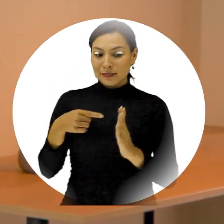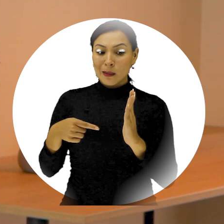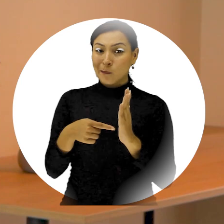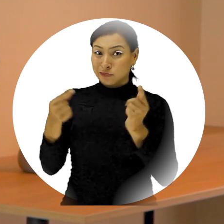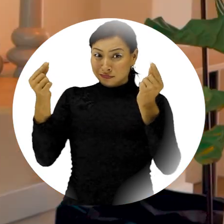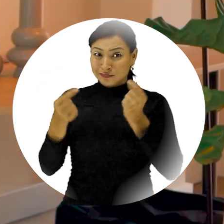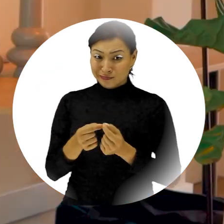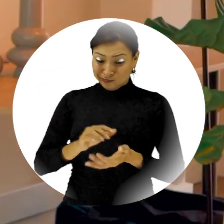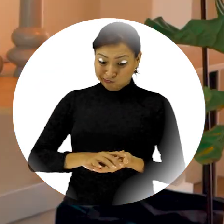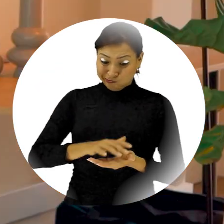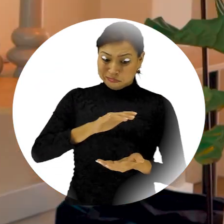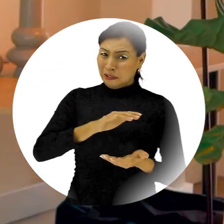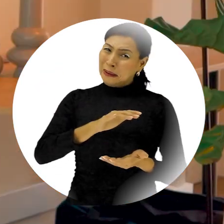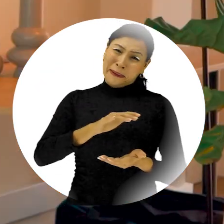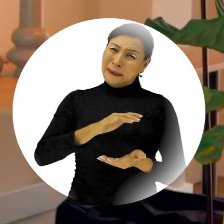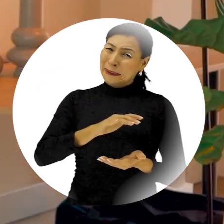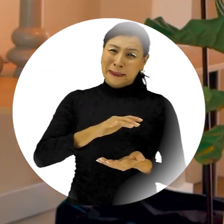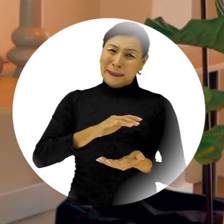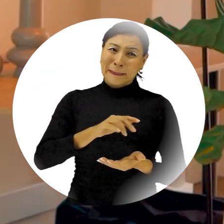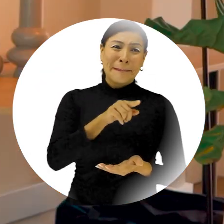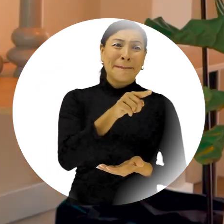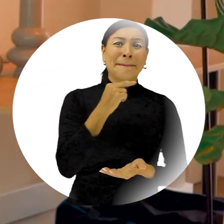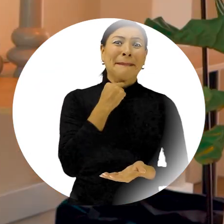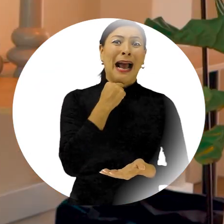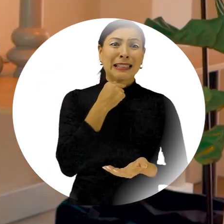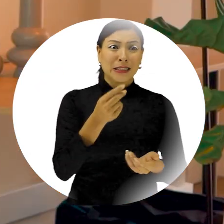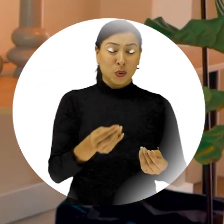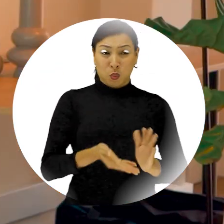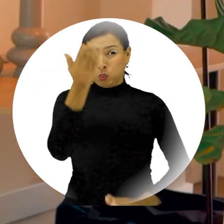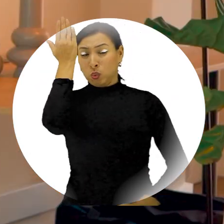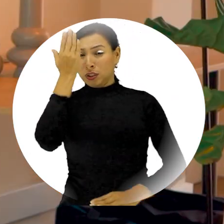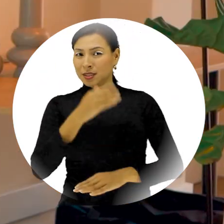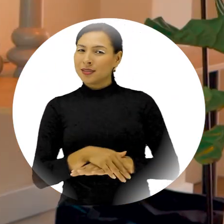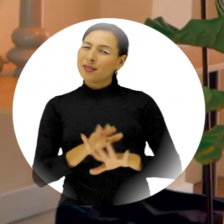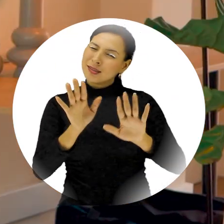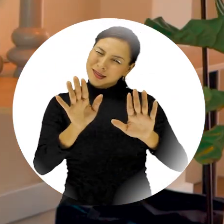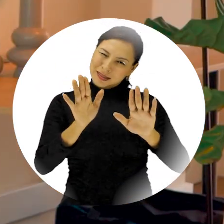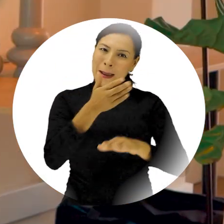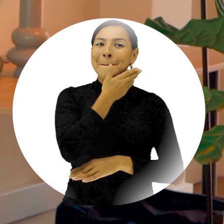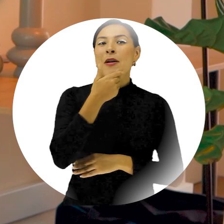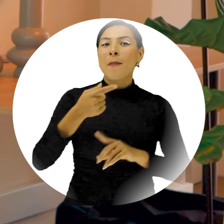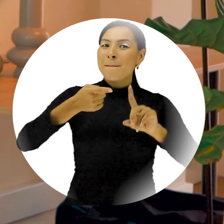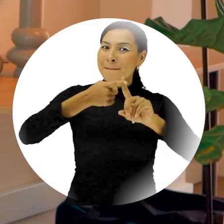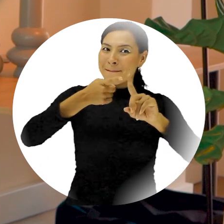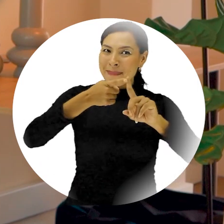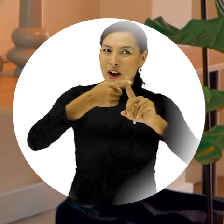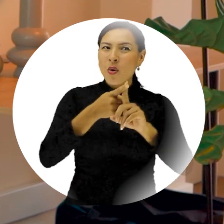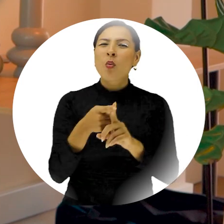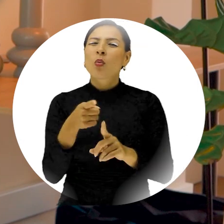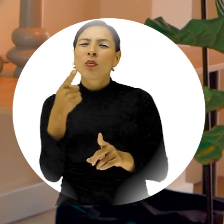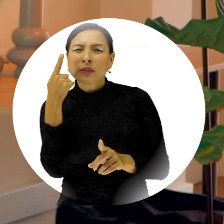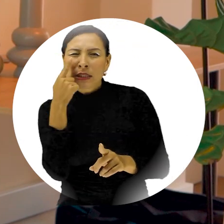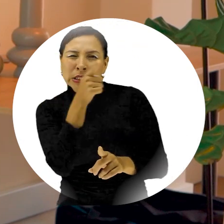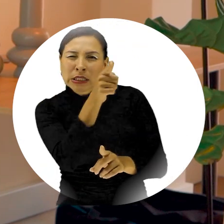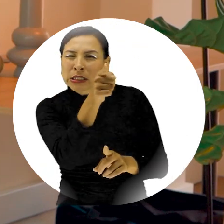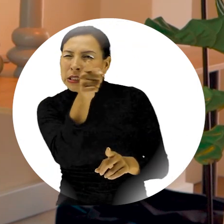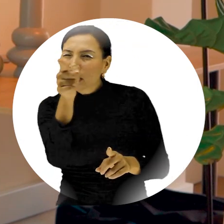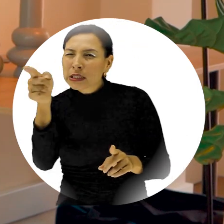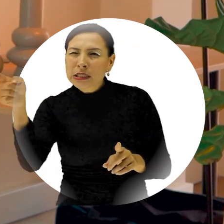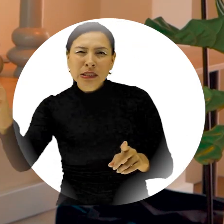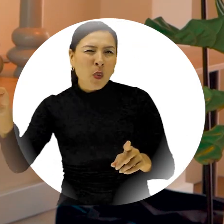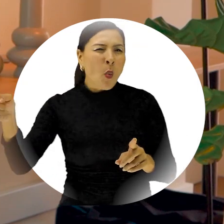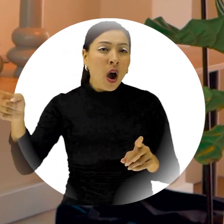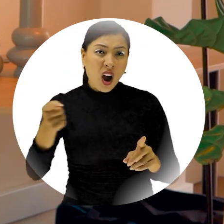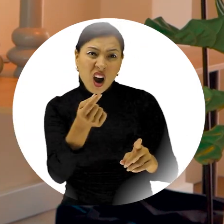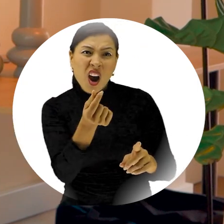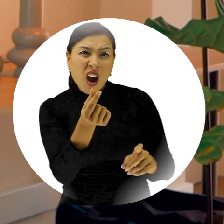que quiero hacerles. Después de fijar su presupuesto, empiecen a revisar opciones que estén bajo ese presupuesto, porque la sensación